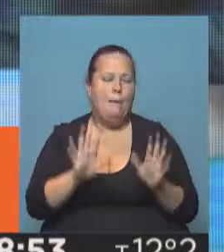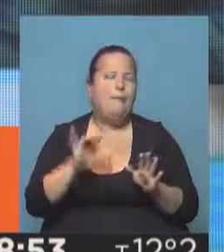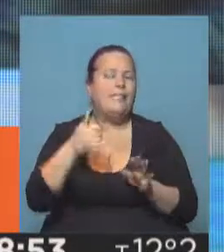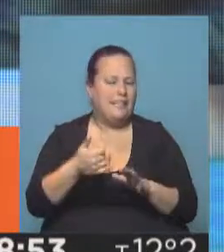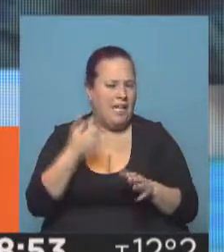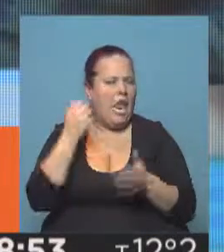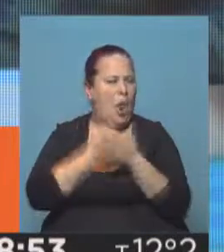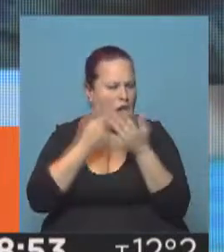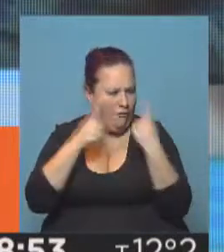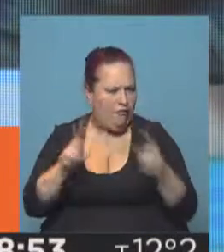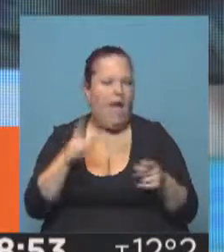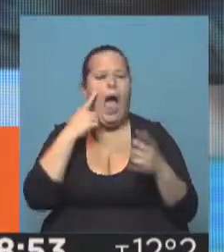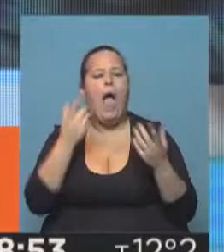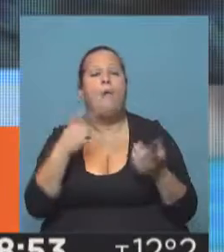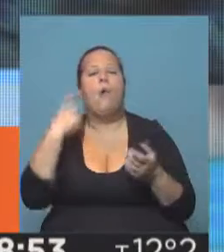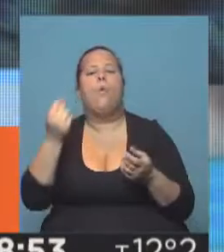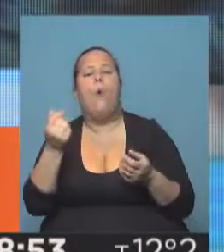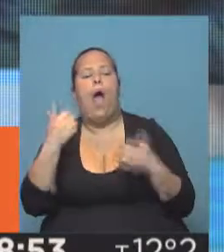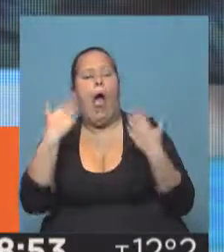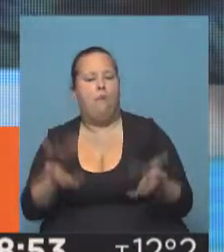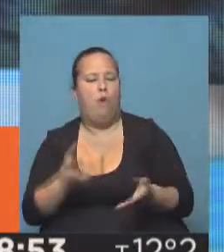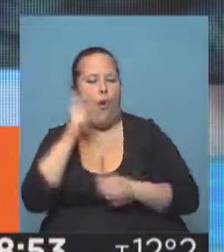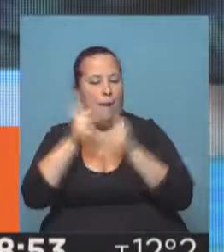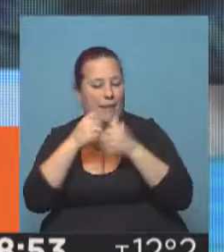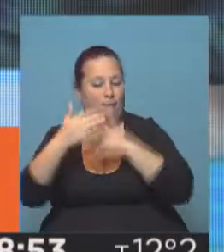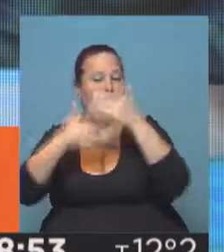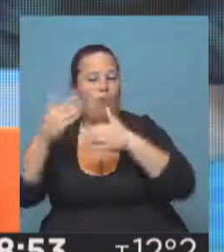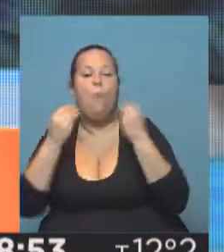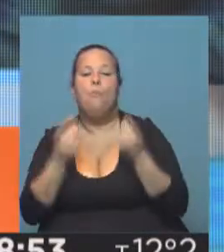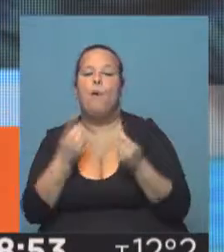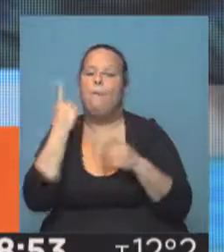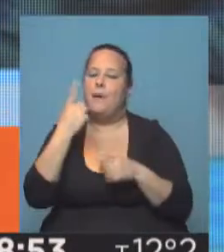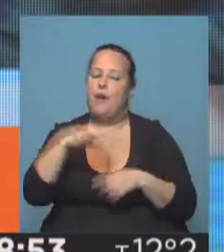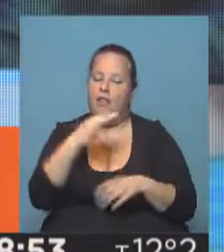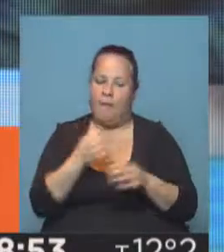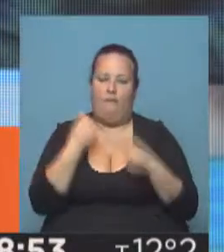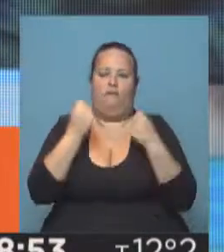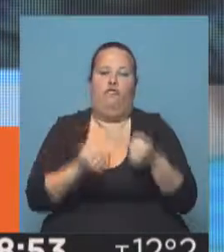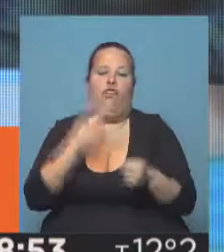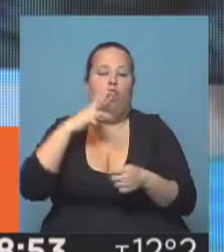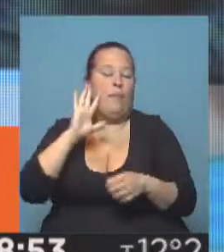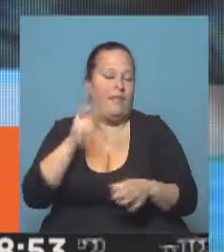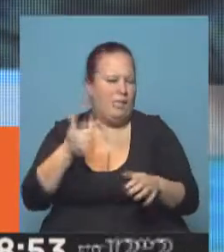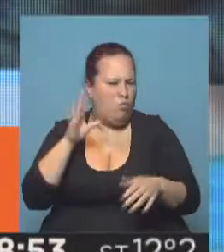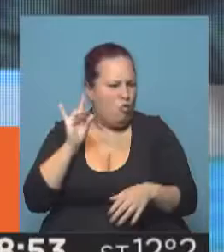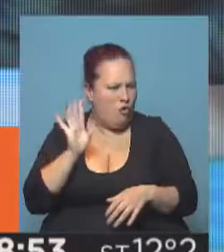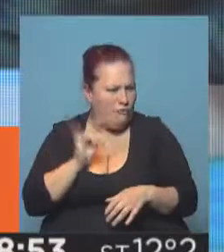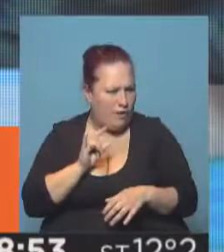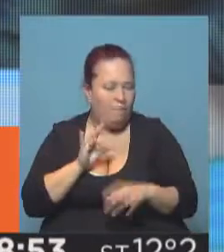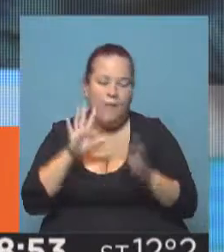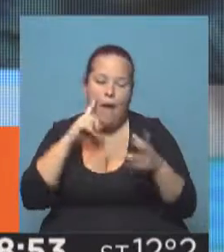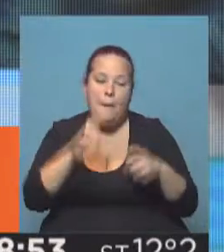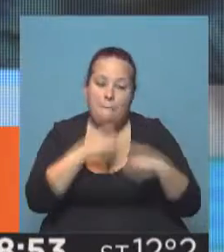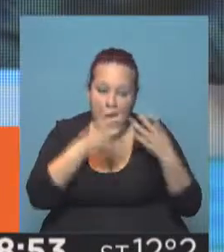hay desafíos, hay que ver cuánto pueden aprovechar las pymes de ese crecimiento, porque primero tienen que ponerse de pie de lo que fue un 2016 muy duro, ¿no? Muy duro. Entonces vamos a